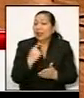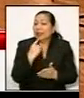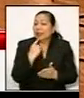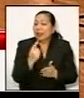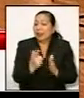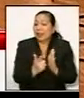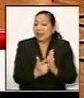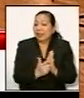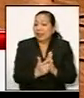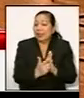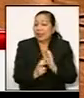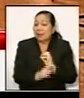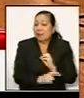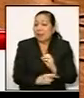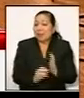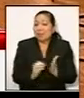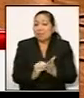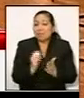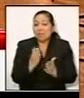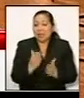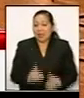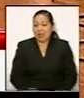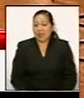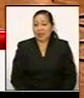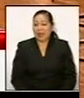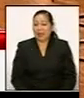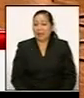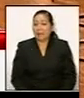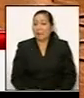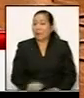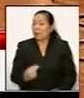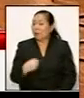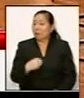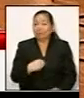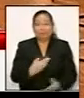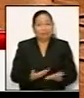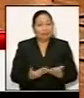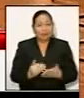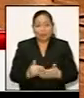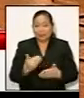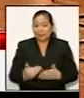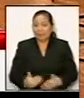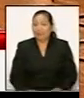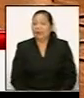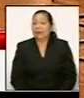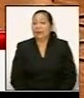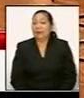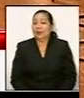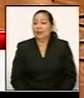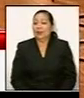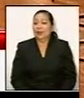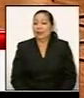las leyes del país lo que mandan en función de estas características no tomamos una decisión más allá de ellas